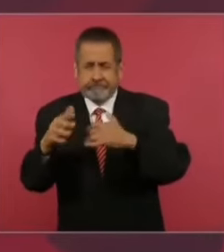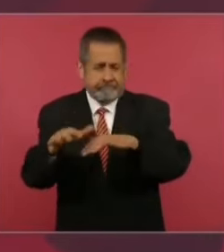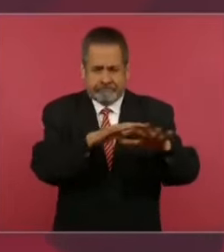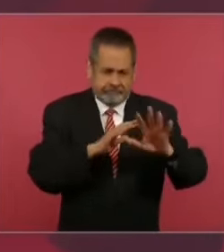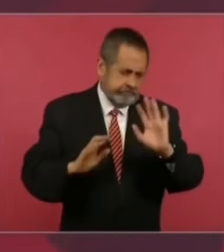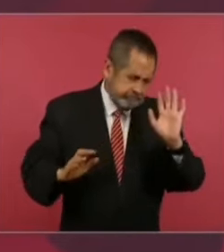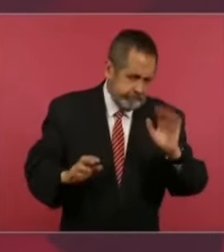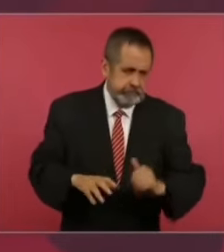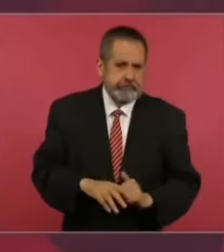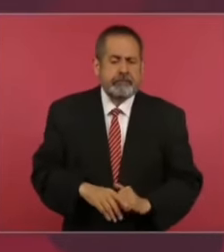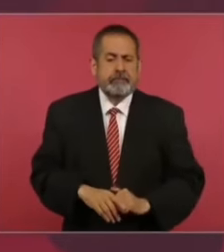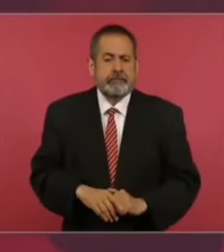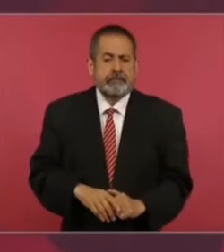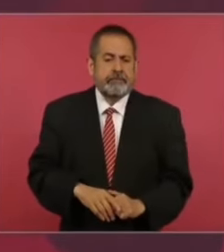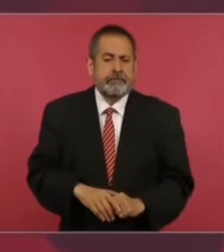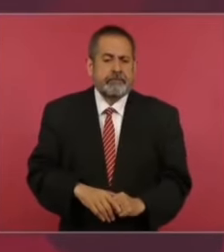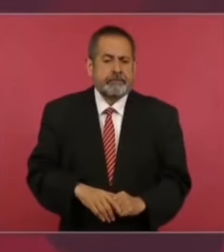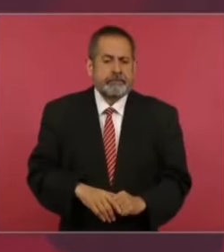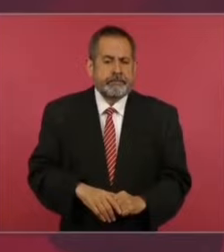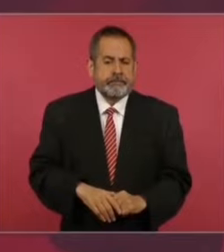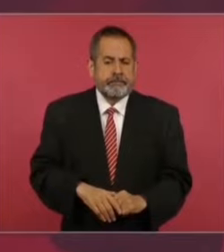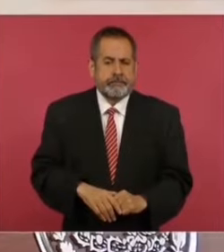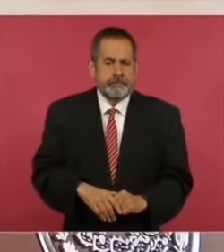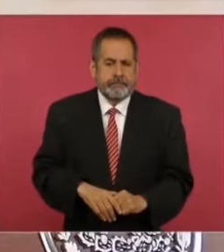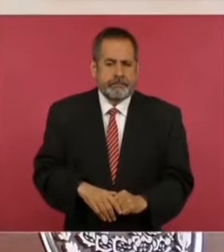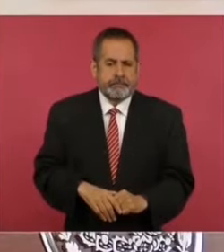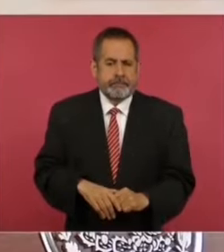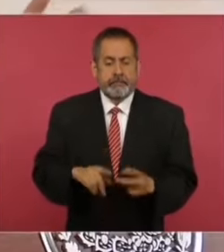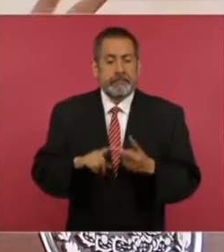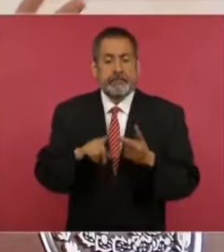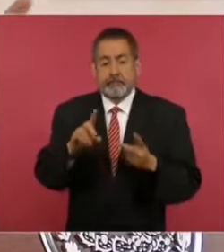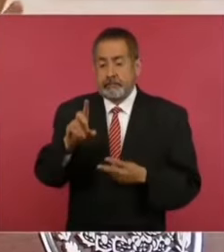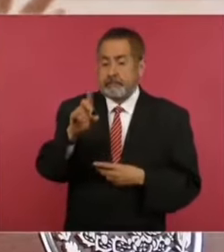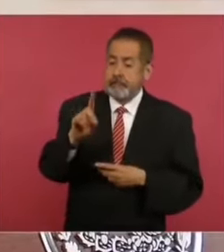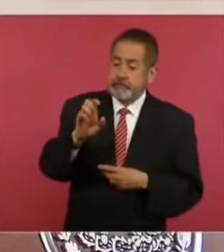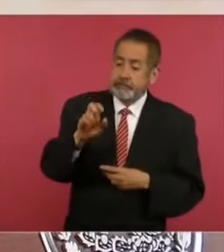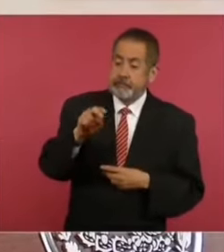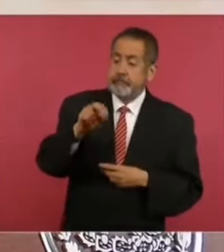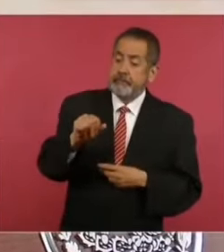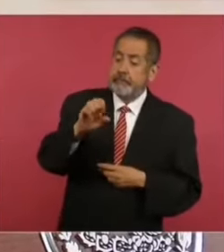aun cuando hasta Denise Dresser, ¿no?, que está ahí